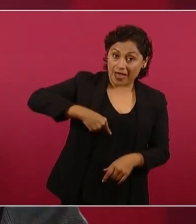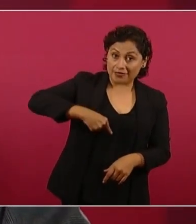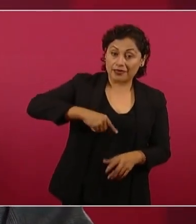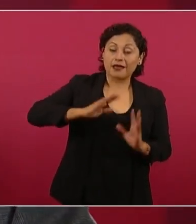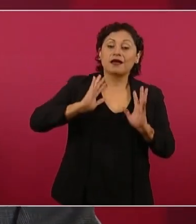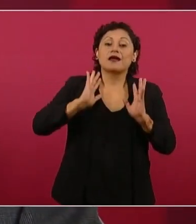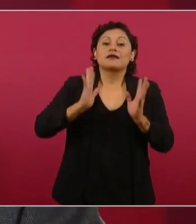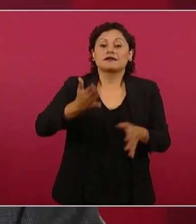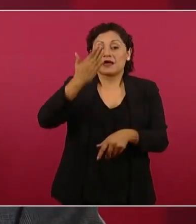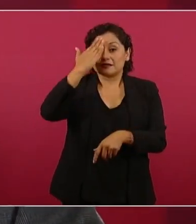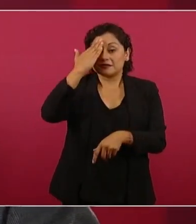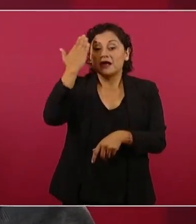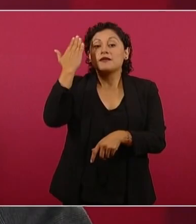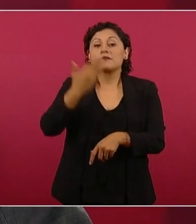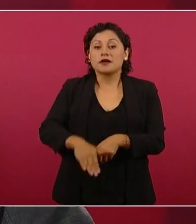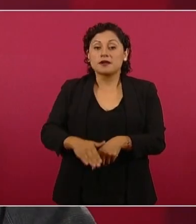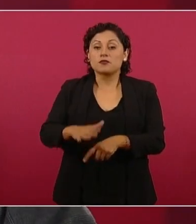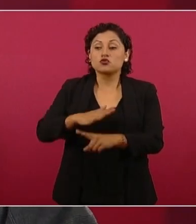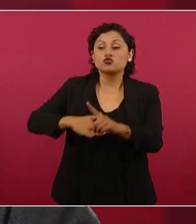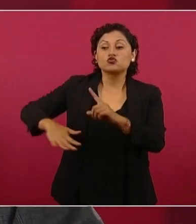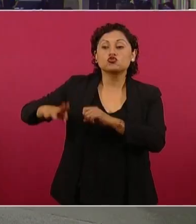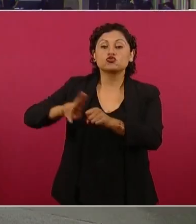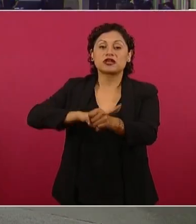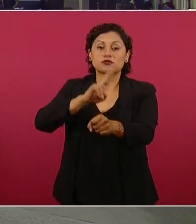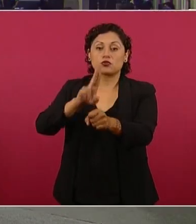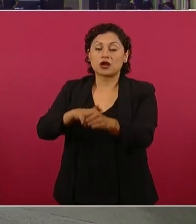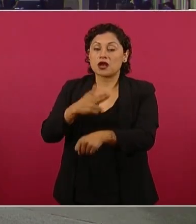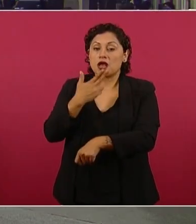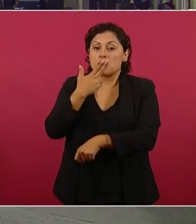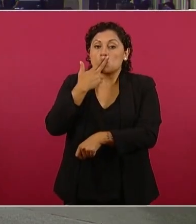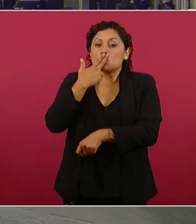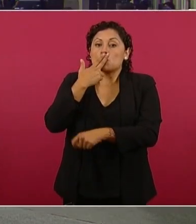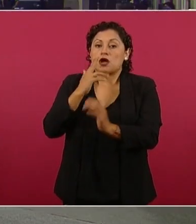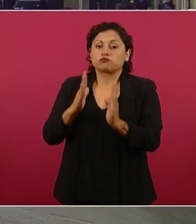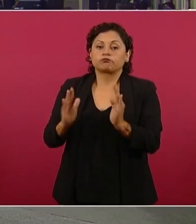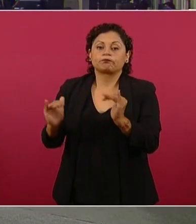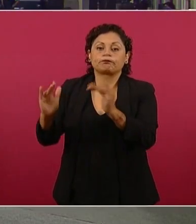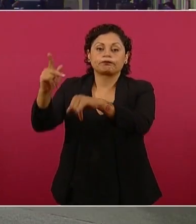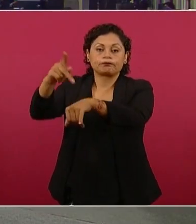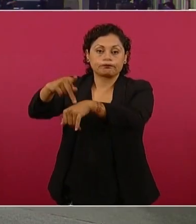se cuiden de manera muy particular. Gracias.